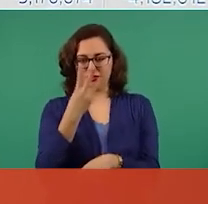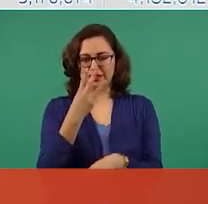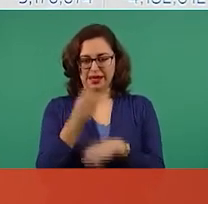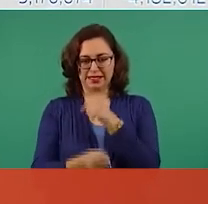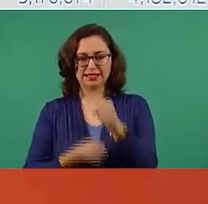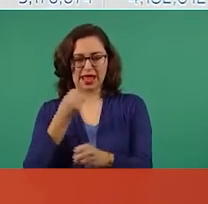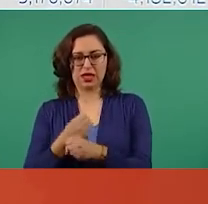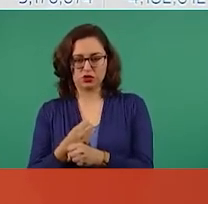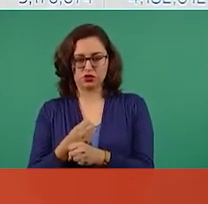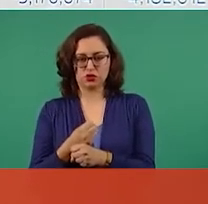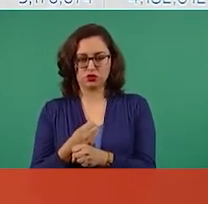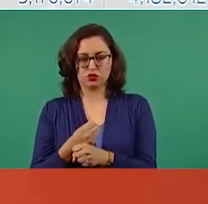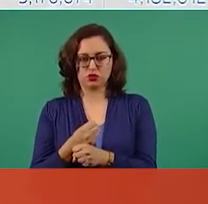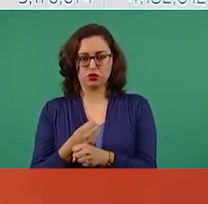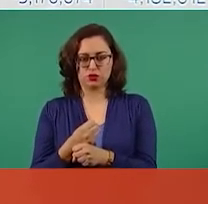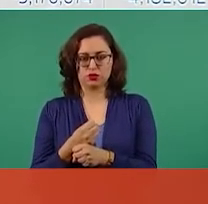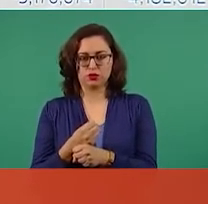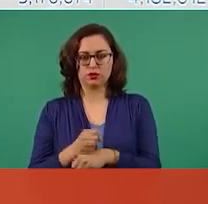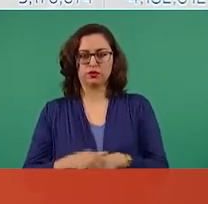Entonces, dicho.